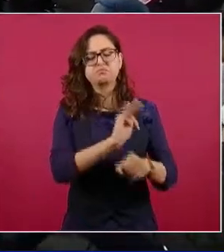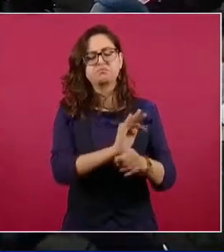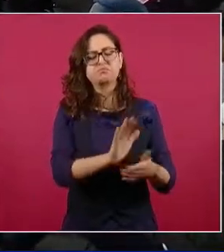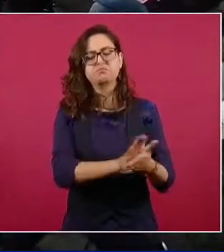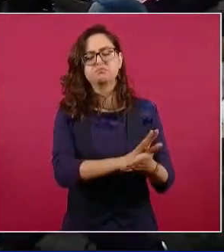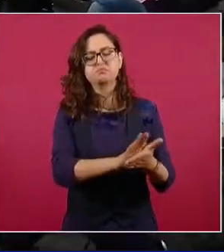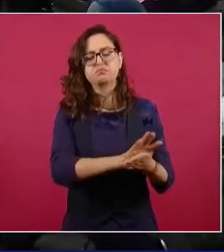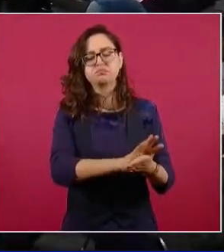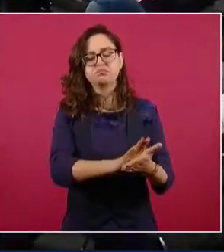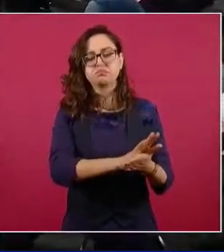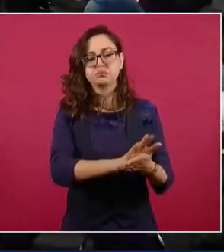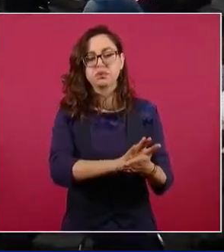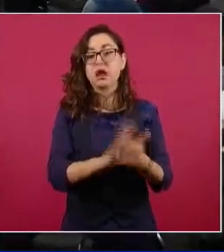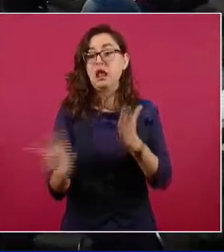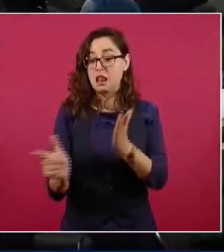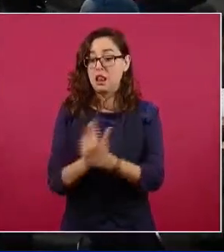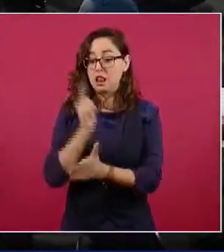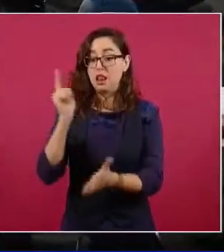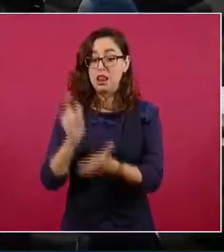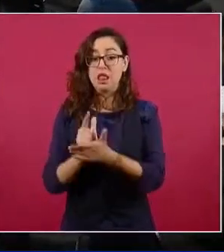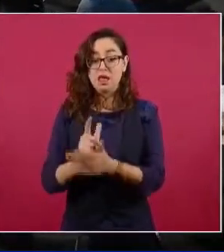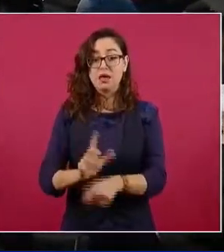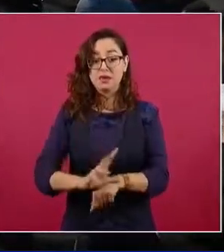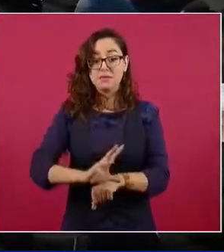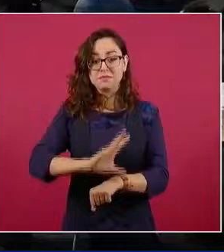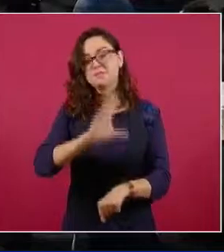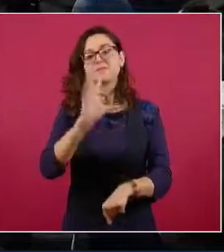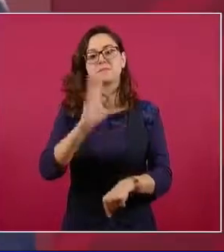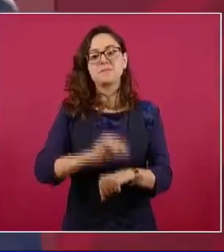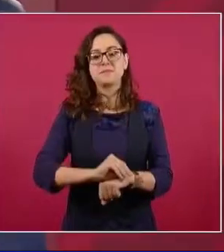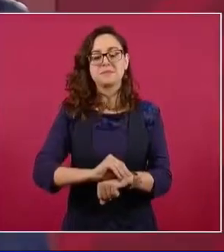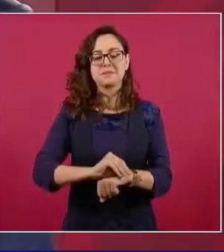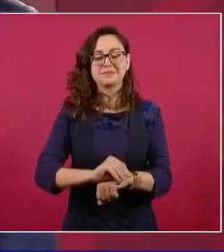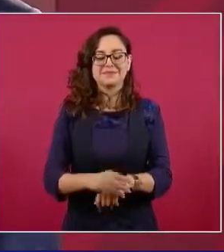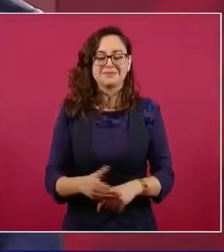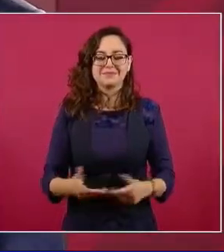Pero fíjense la gran hipocresía